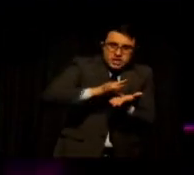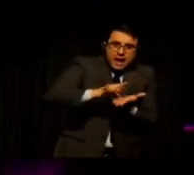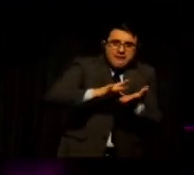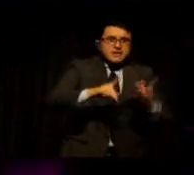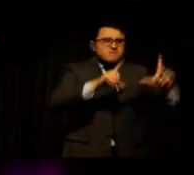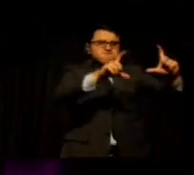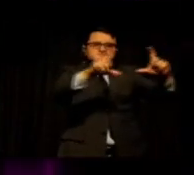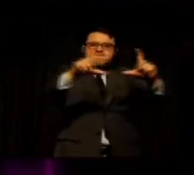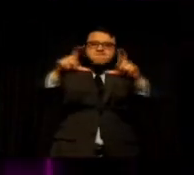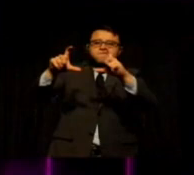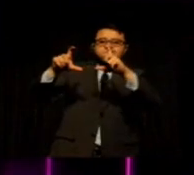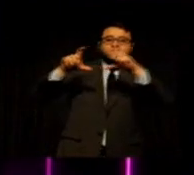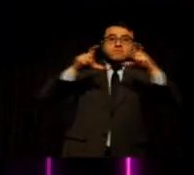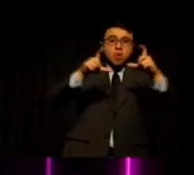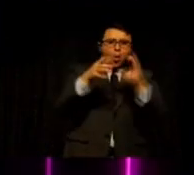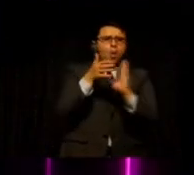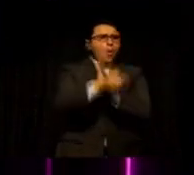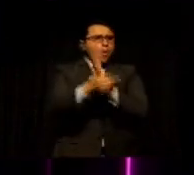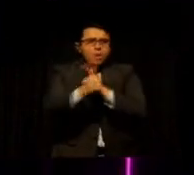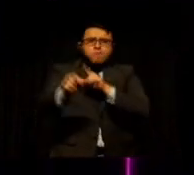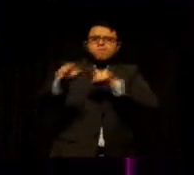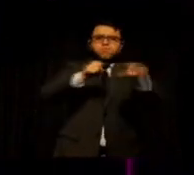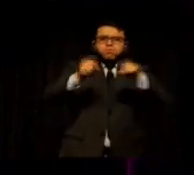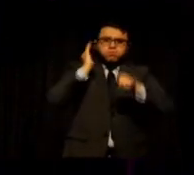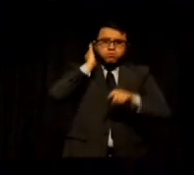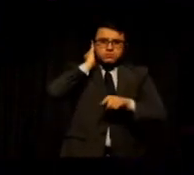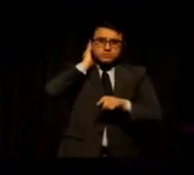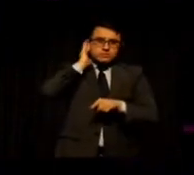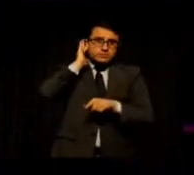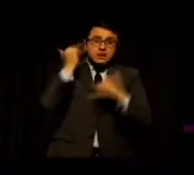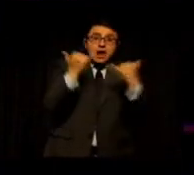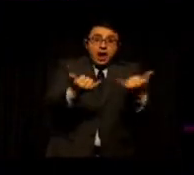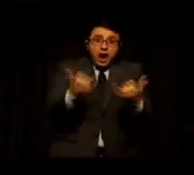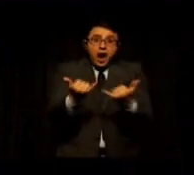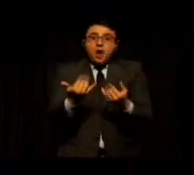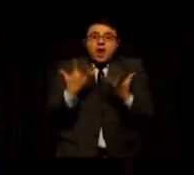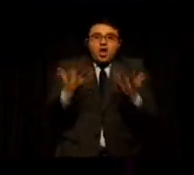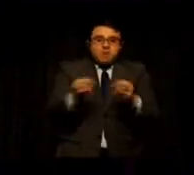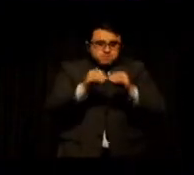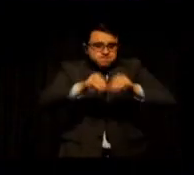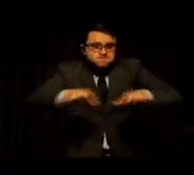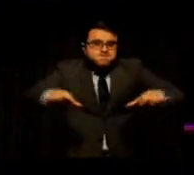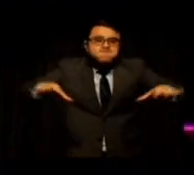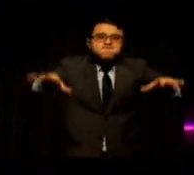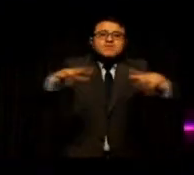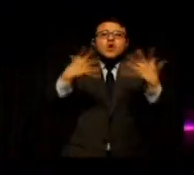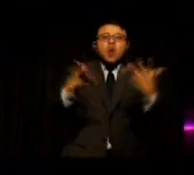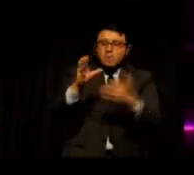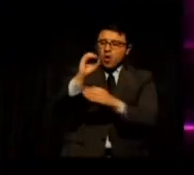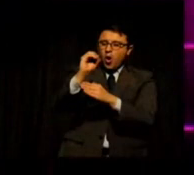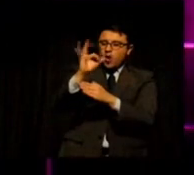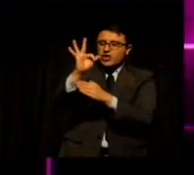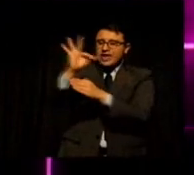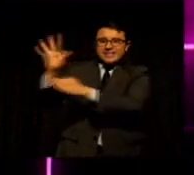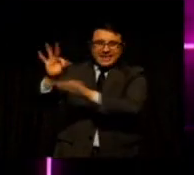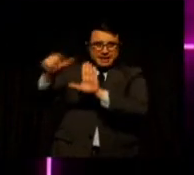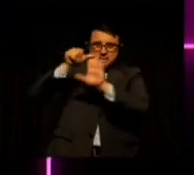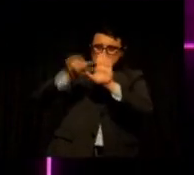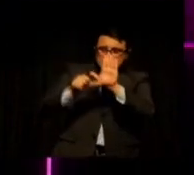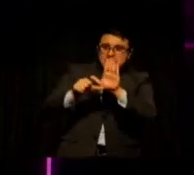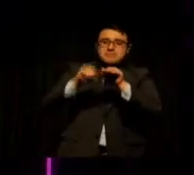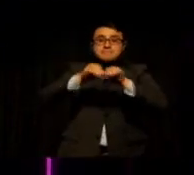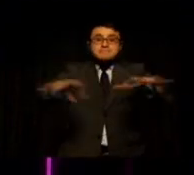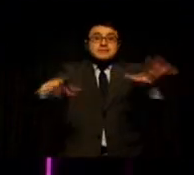una gran capacidad de talento y la estamos ahora llevando a plataformas o teté para mostrar lo que se hace